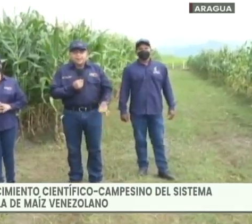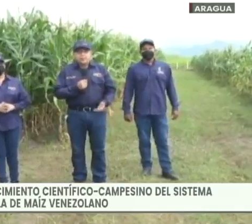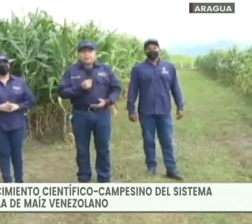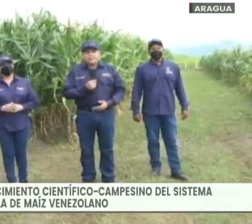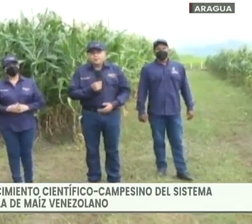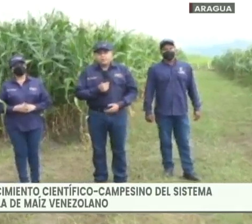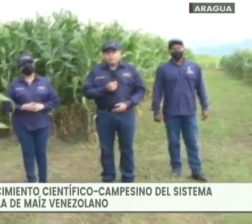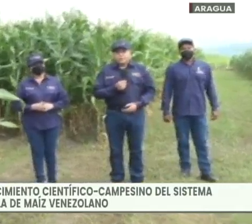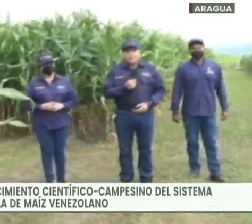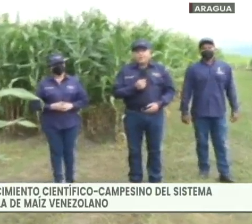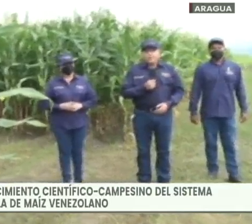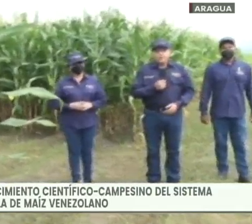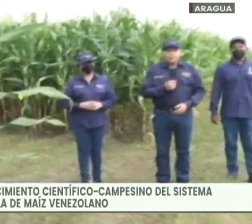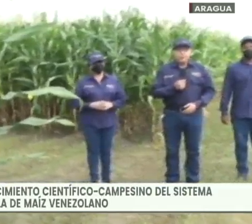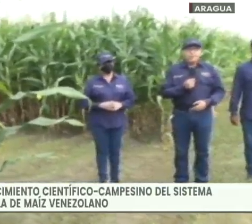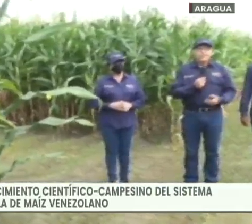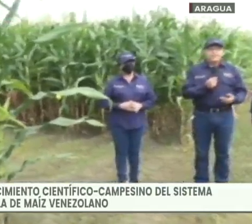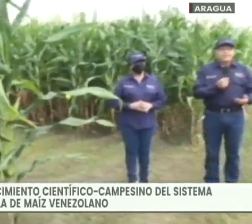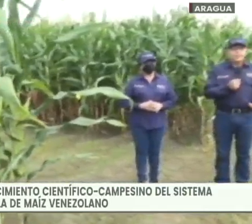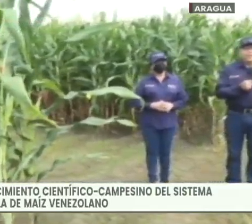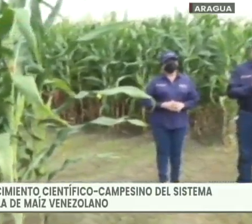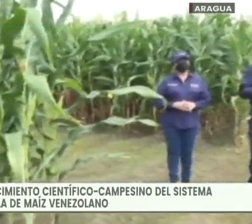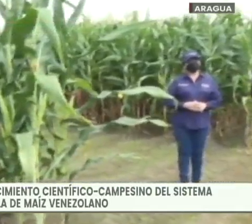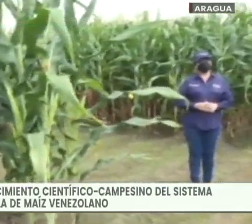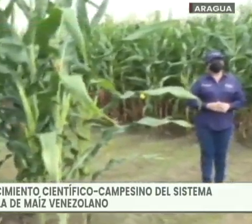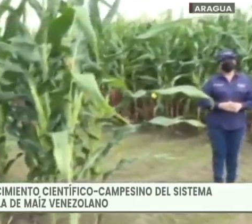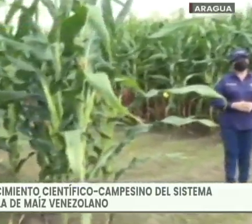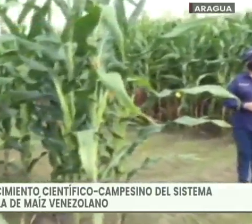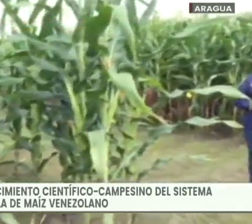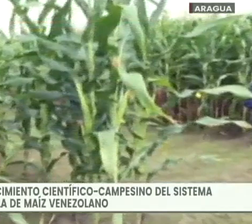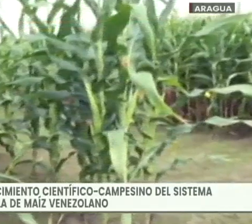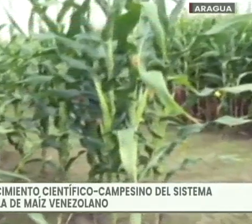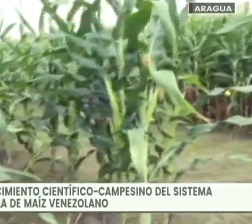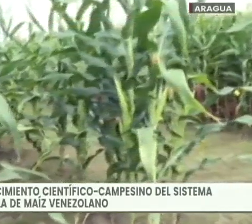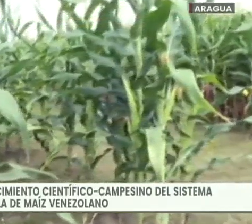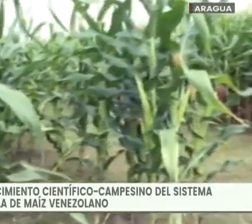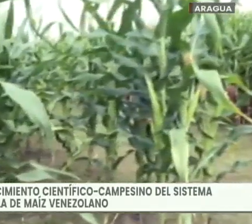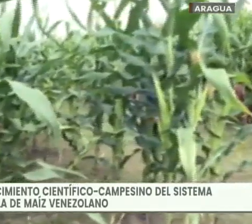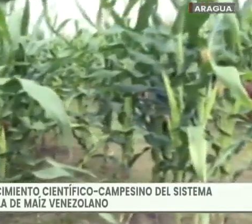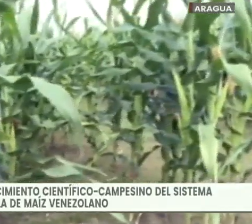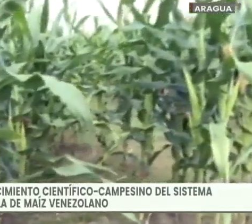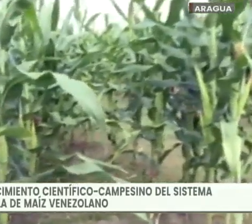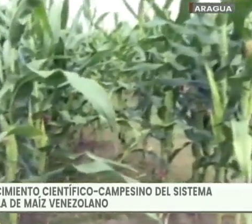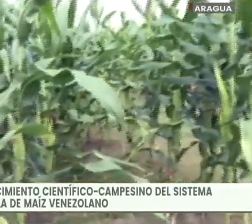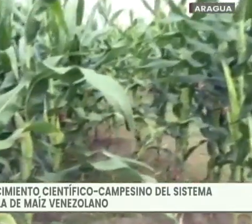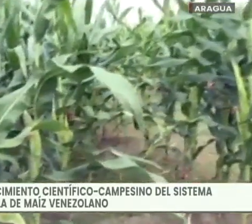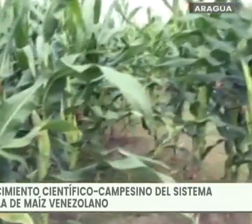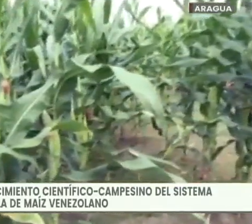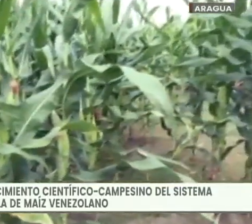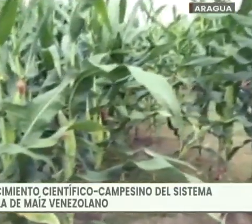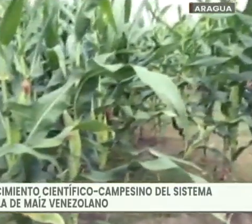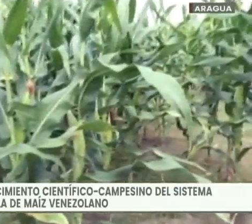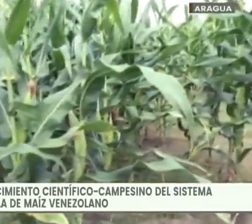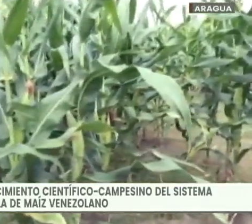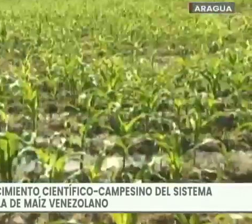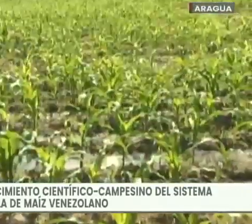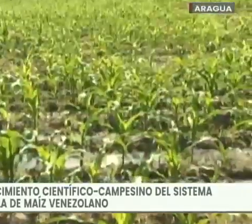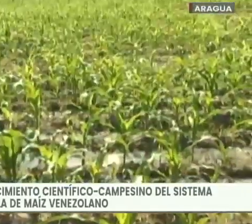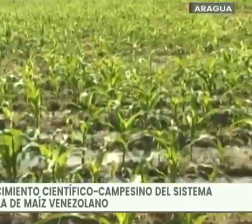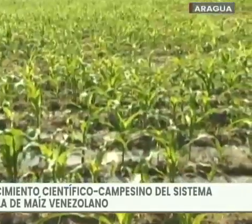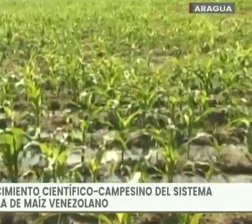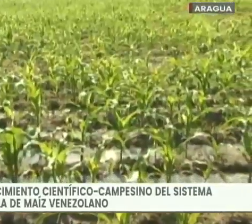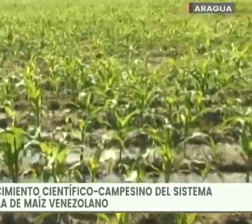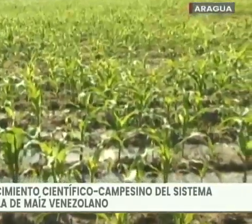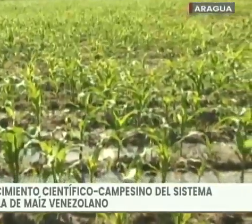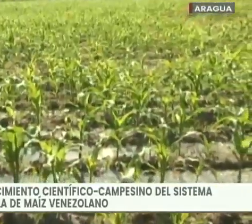adaptados a nuestras condiciones agroecológicas de plagas de enfermedades de suelo para así aumentar la